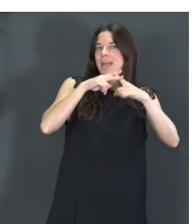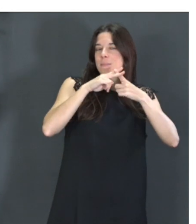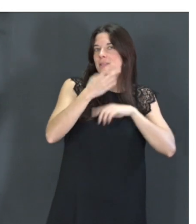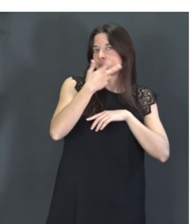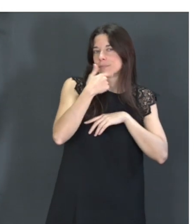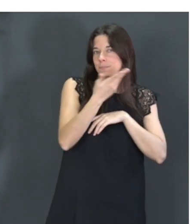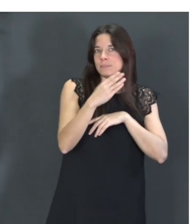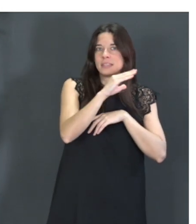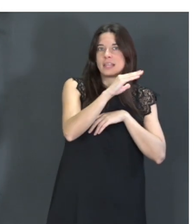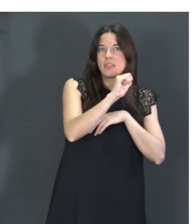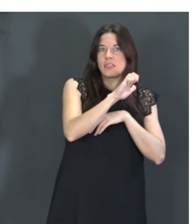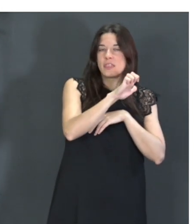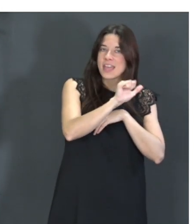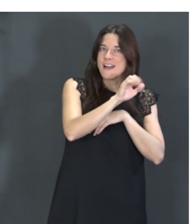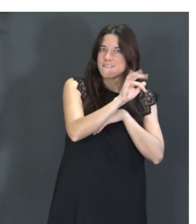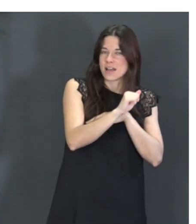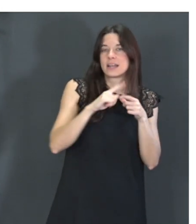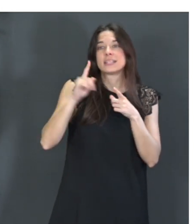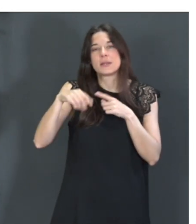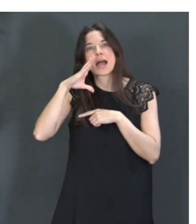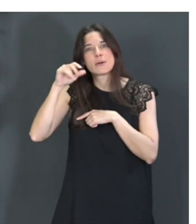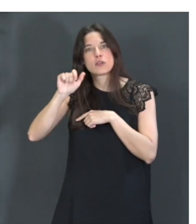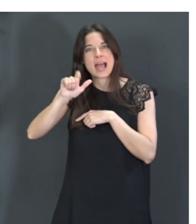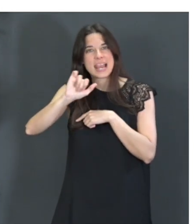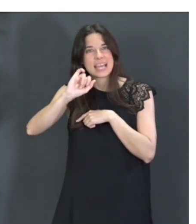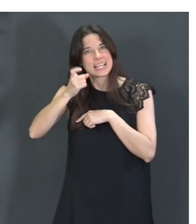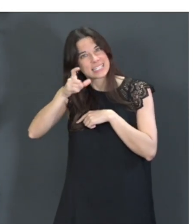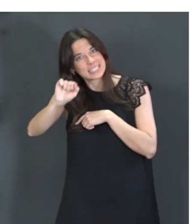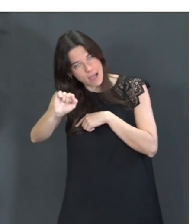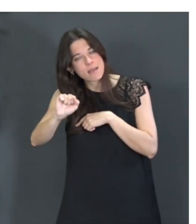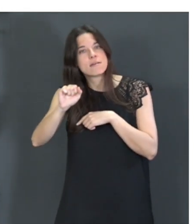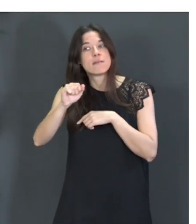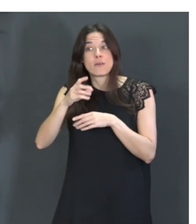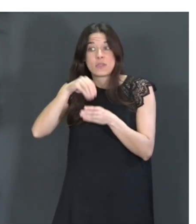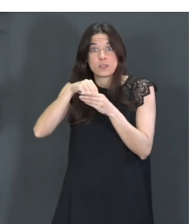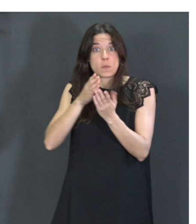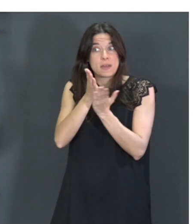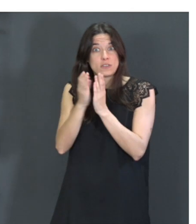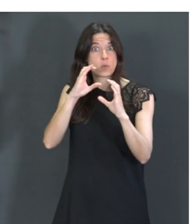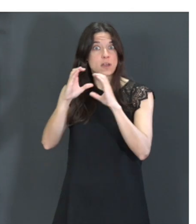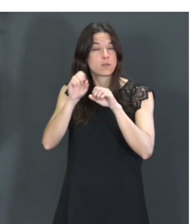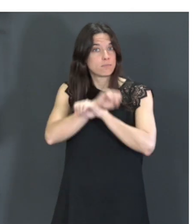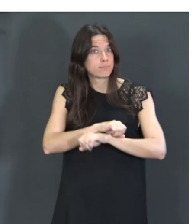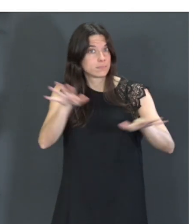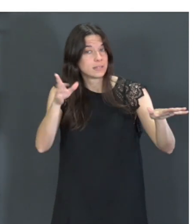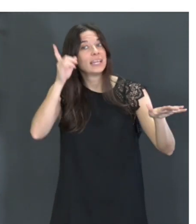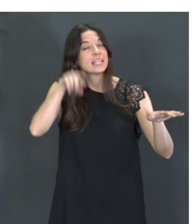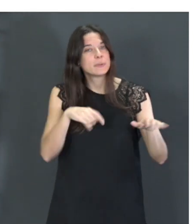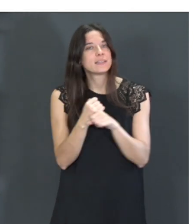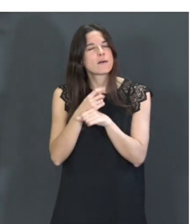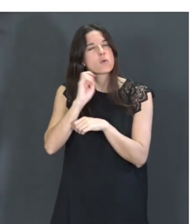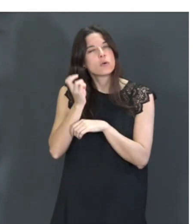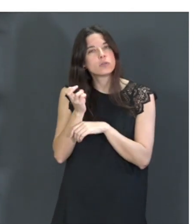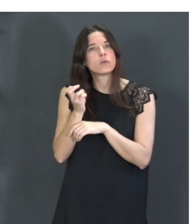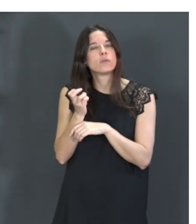parte de CEAFA también como de Amazon Alexa mediante nuestros medios de comunicación, como también a la vez se trabajó para